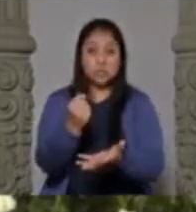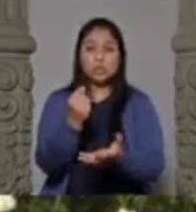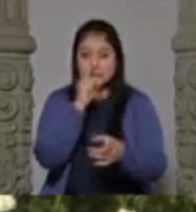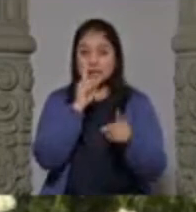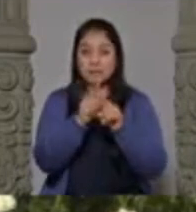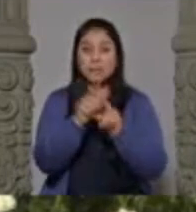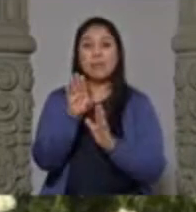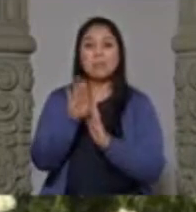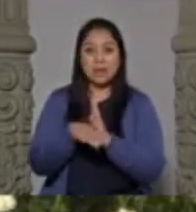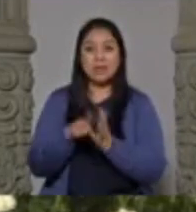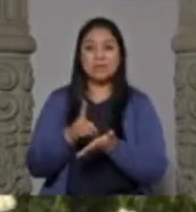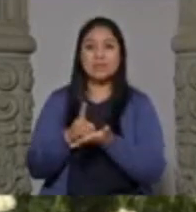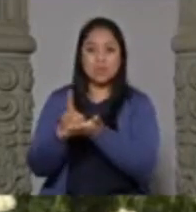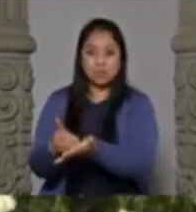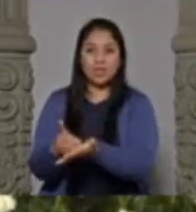menos endeudamiento.